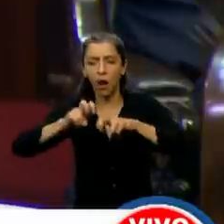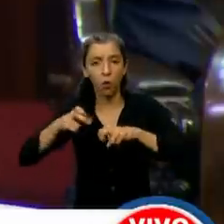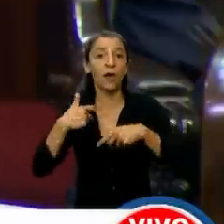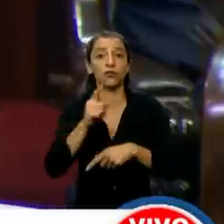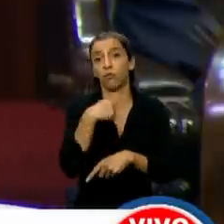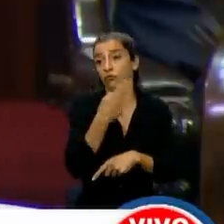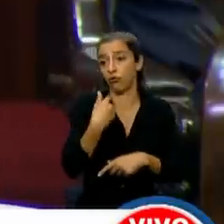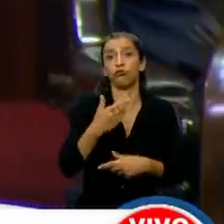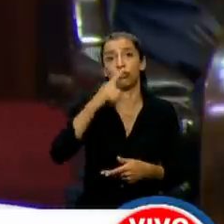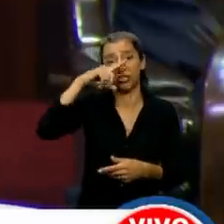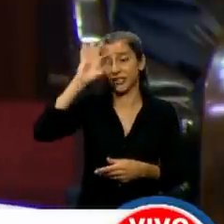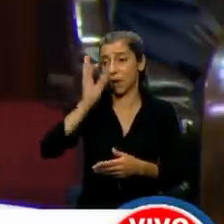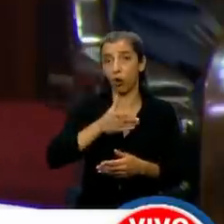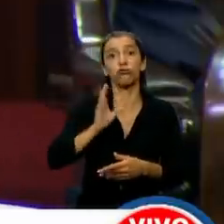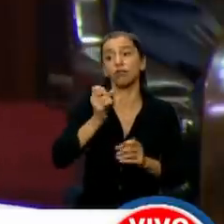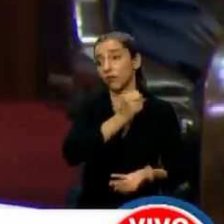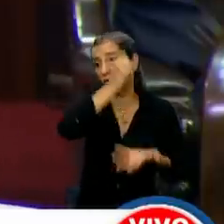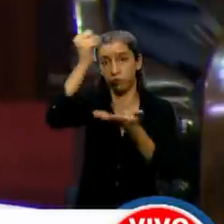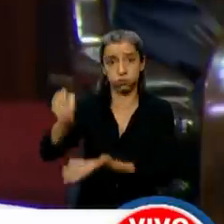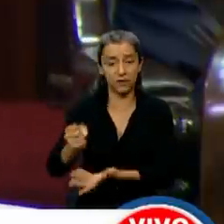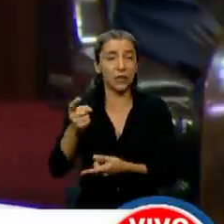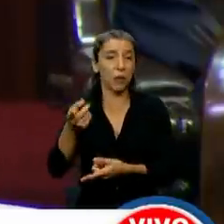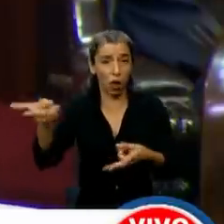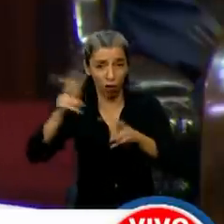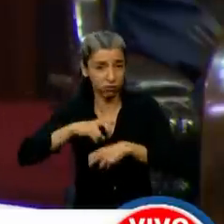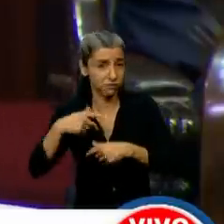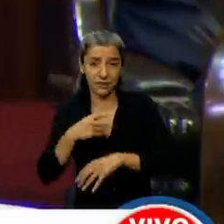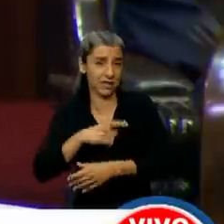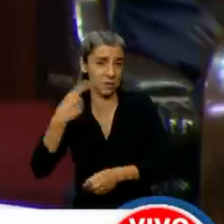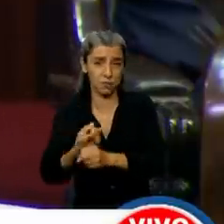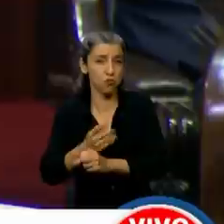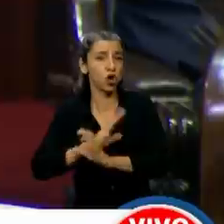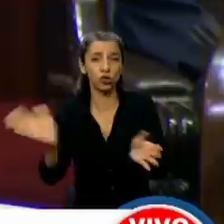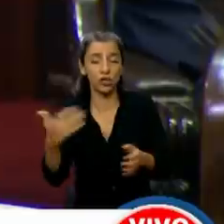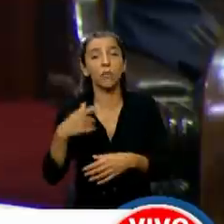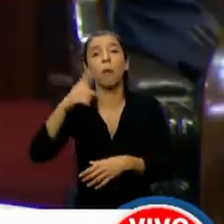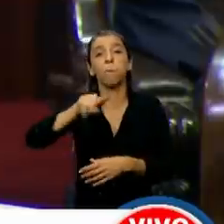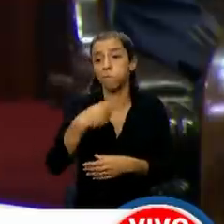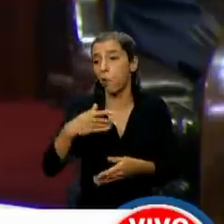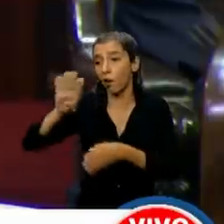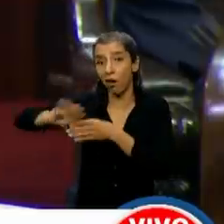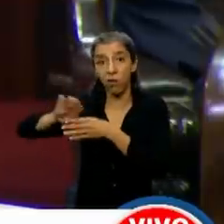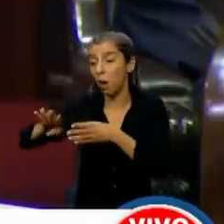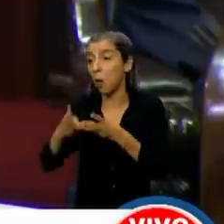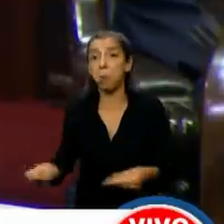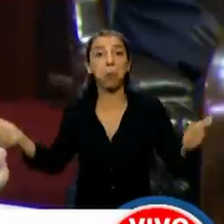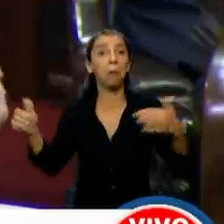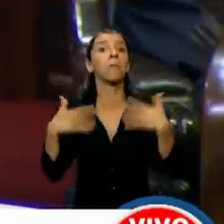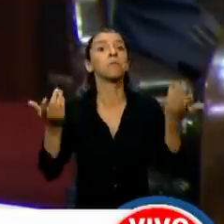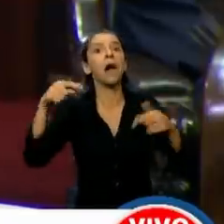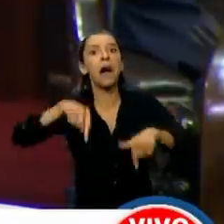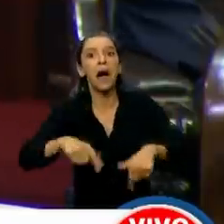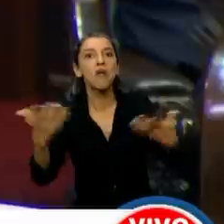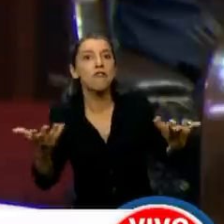por ciento de esos subsidios económicos para energía y es mentira licuaron la deuda de camesa y ahora entre gallos y media noche